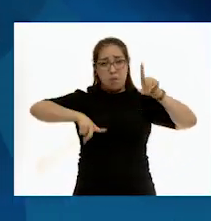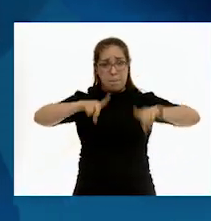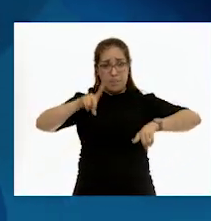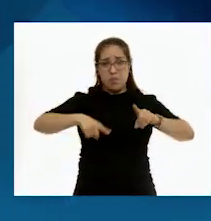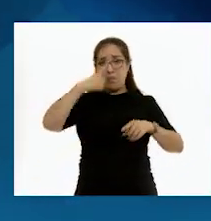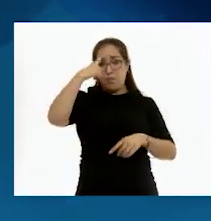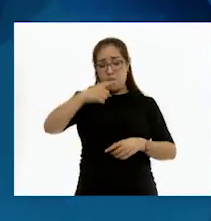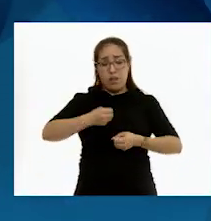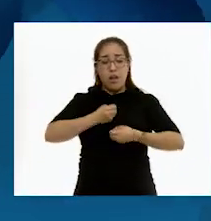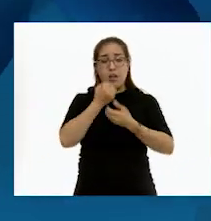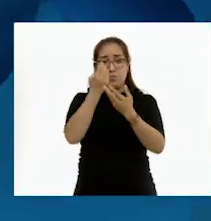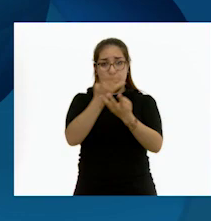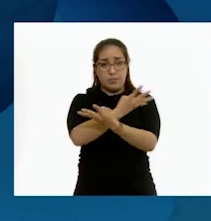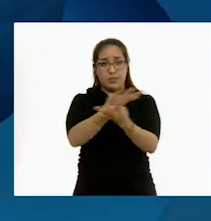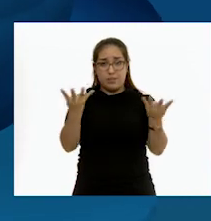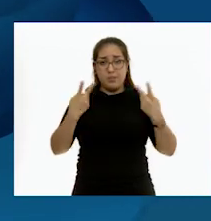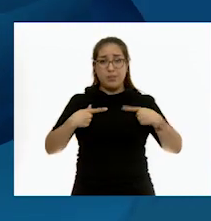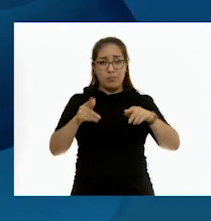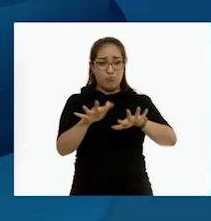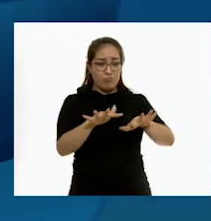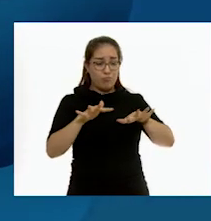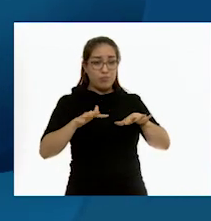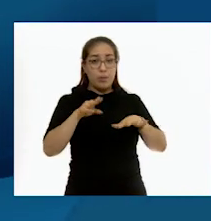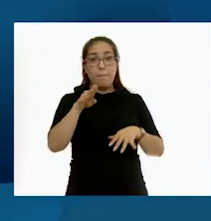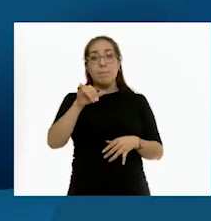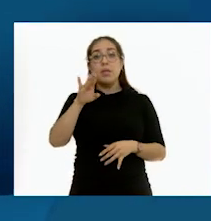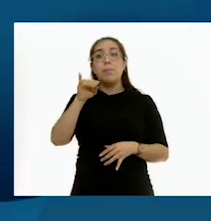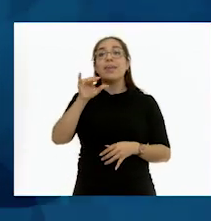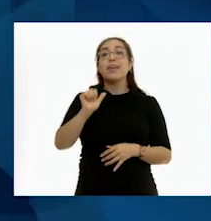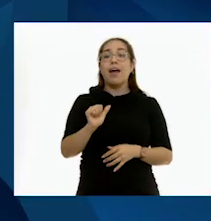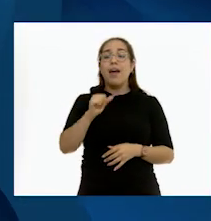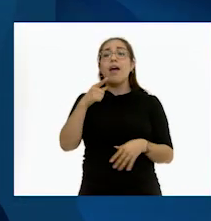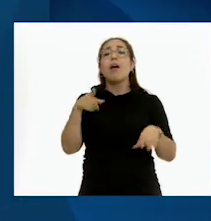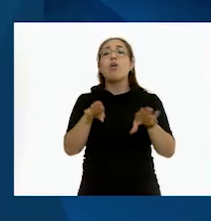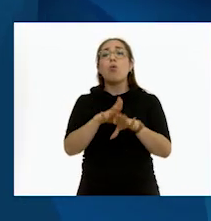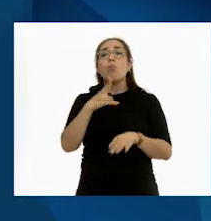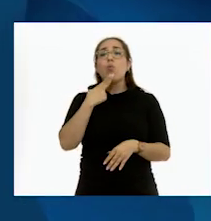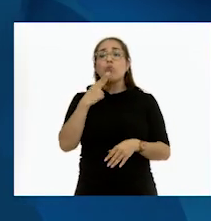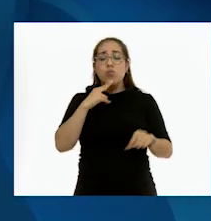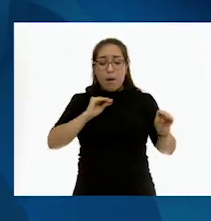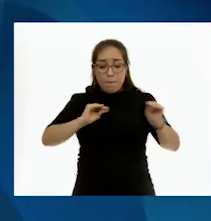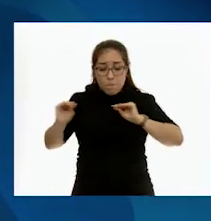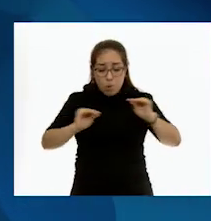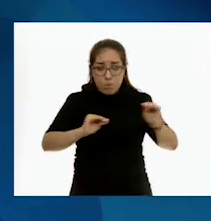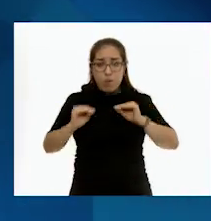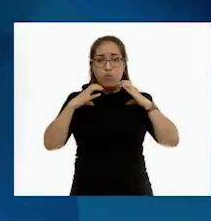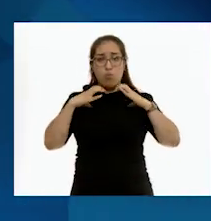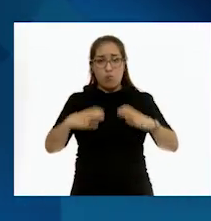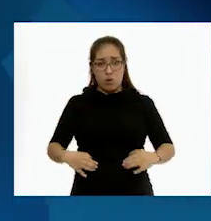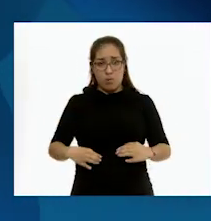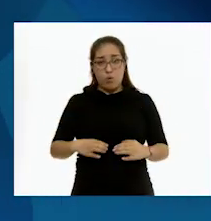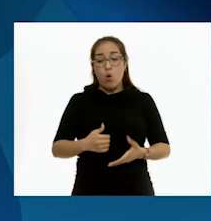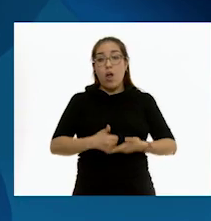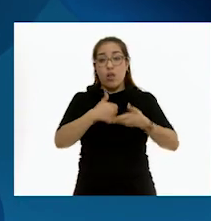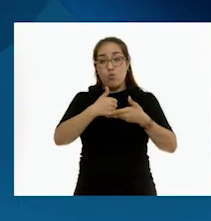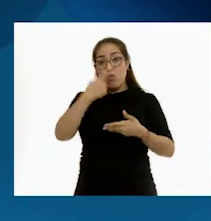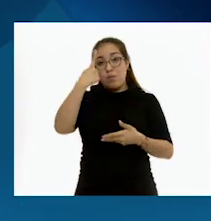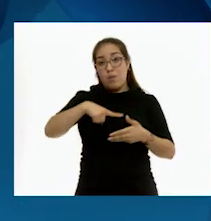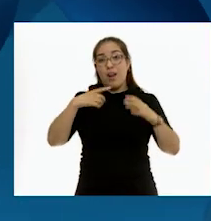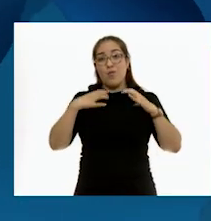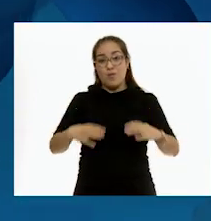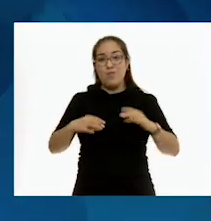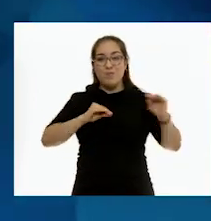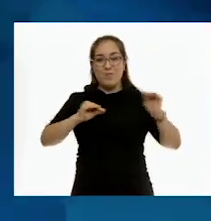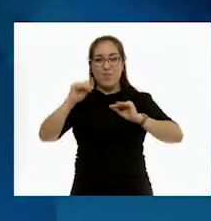al público. La mímica parte de la imitación de algunos gestos o movimientos, por lo que sirve de apoyo a la pantomima y